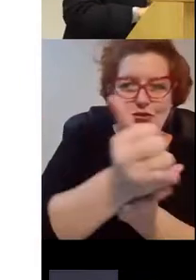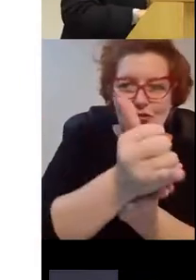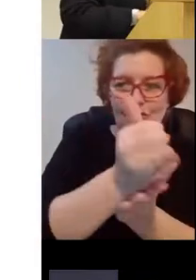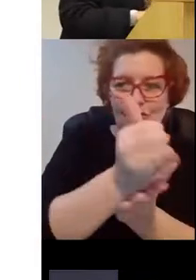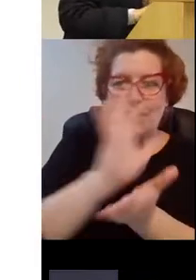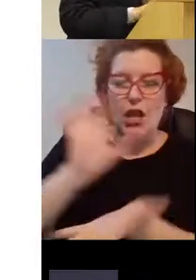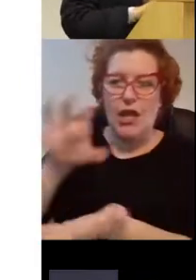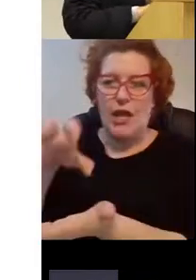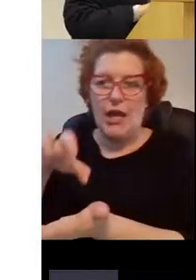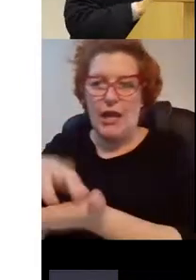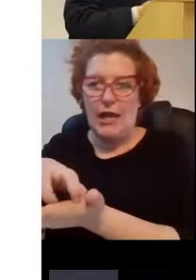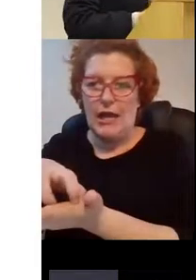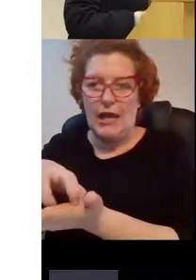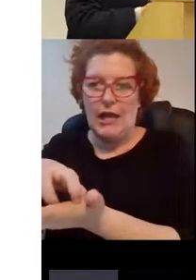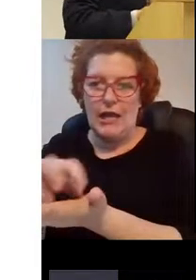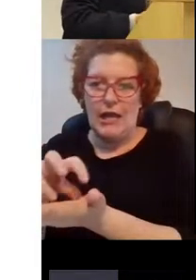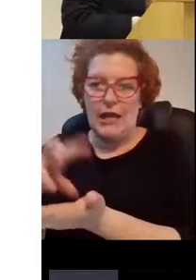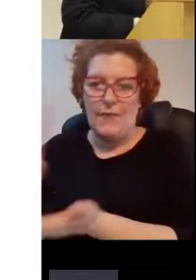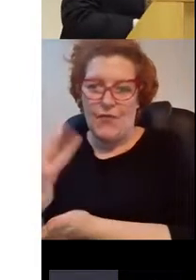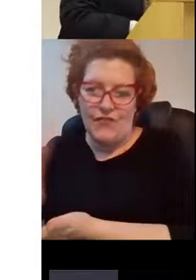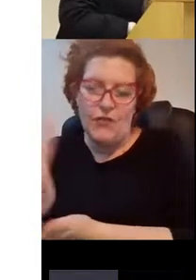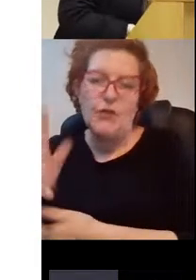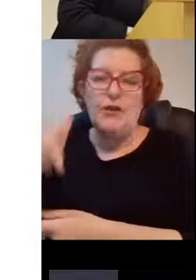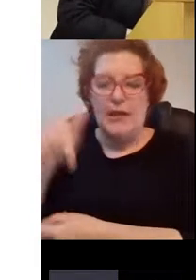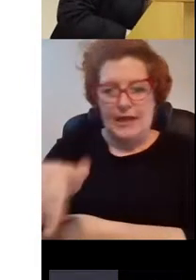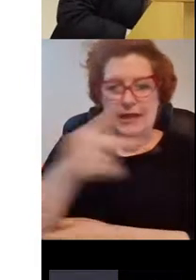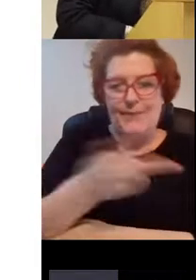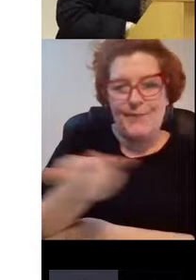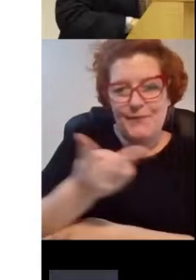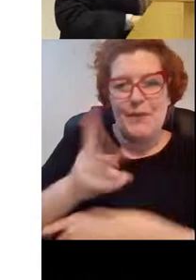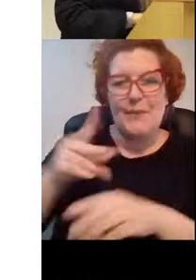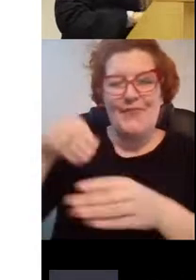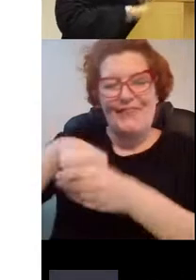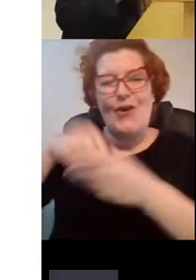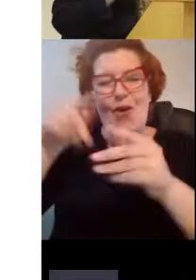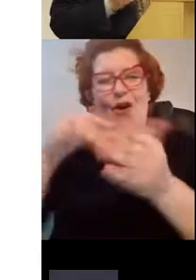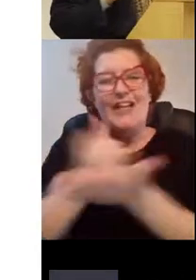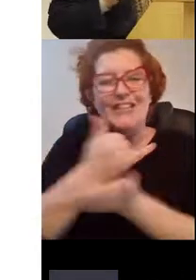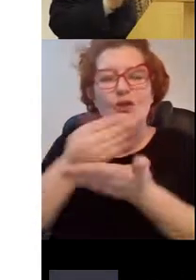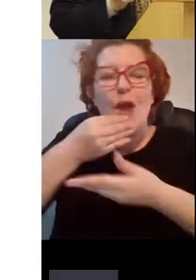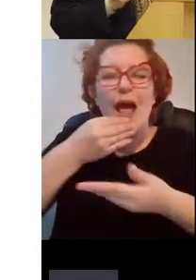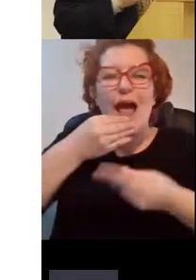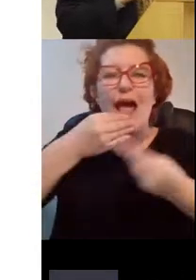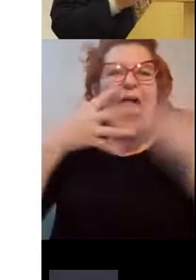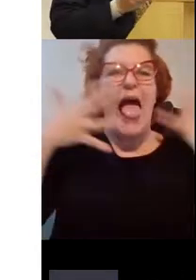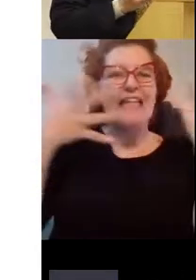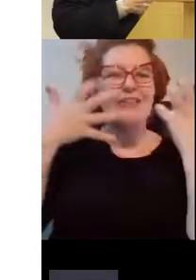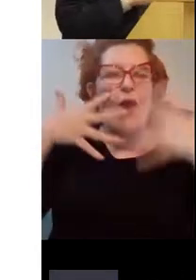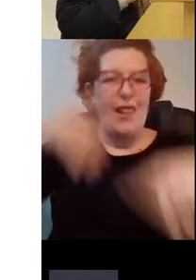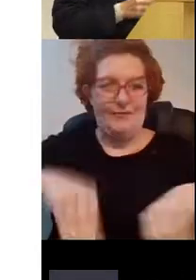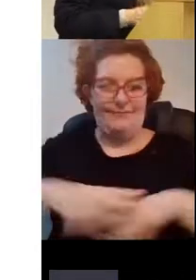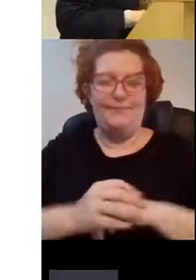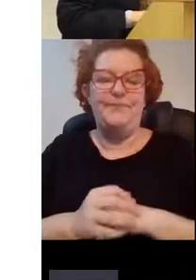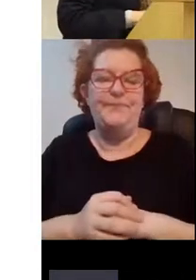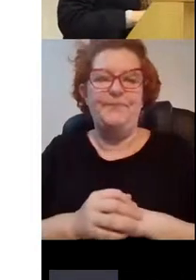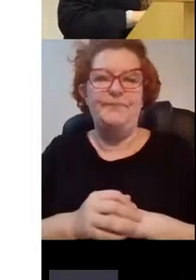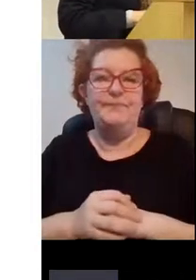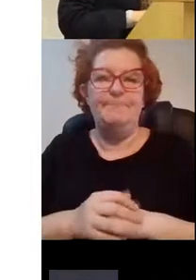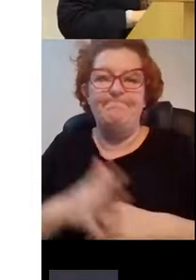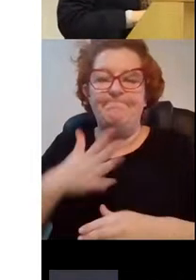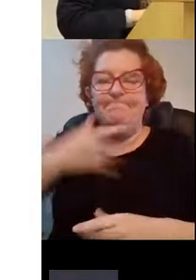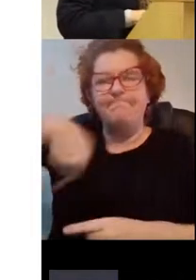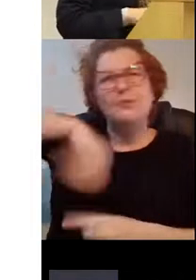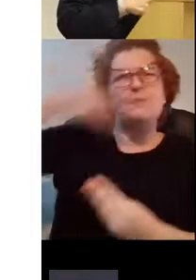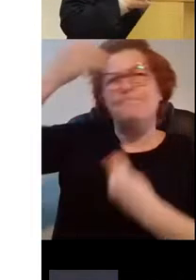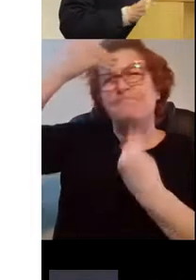y en el marco de la asignatura de la historia del arte. El planteamiento propone un